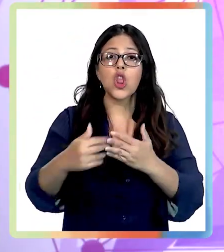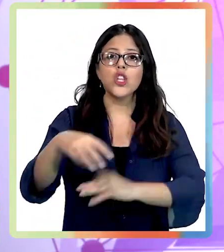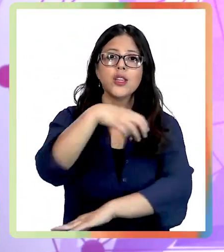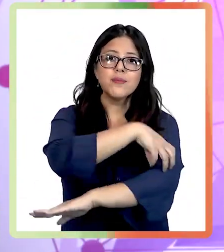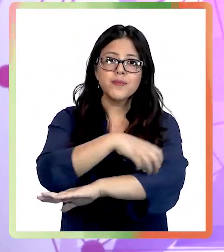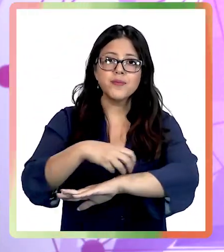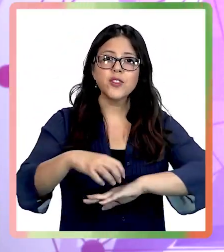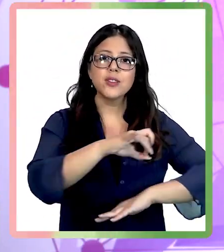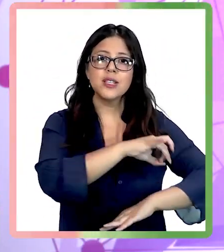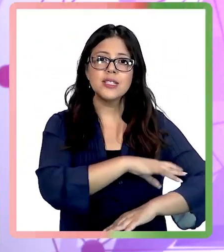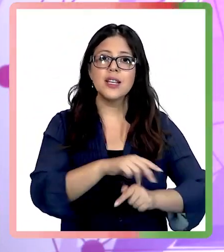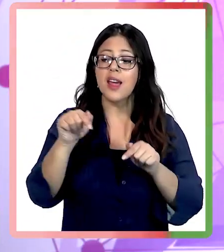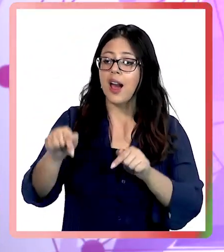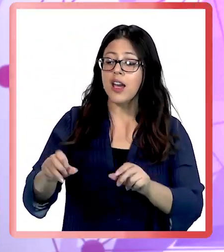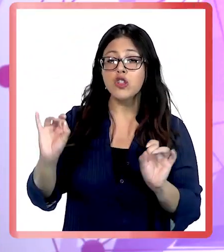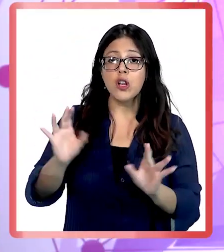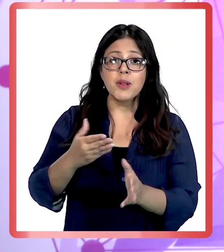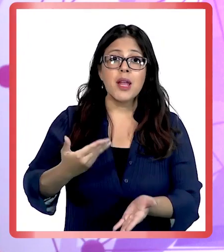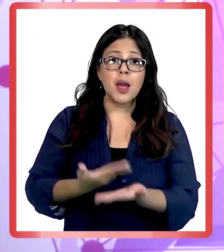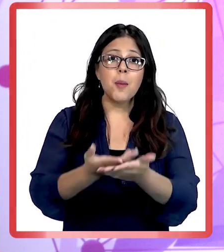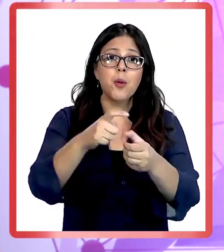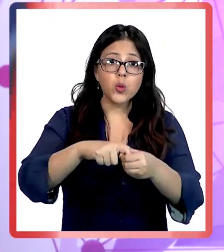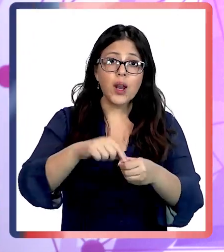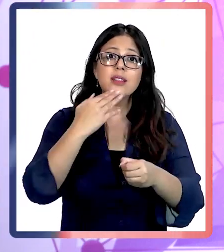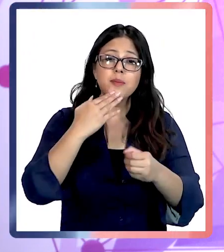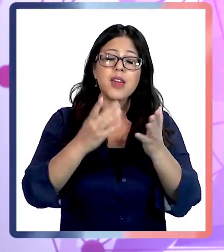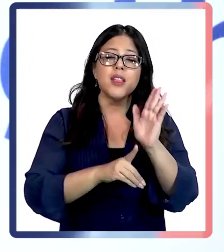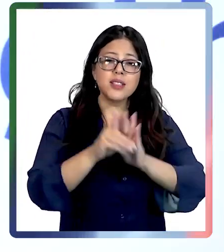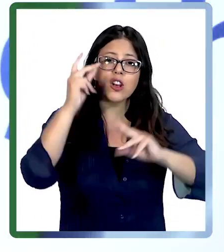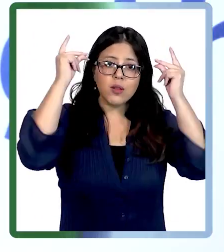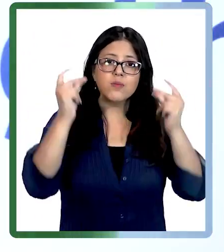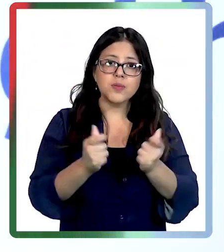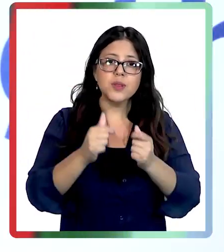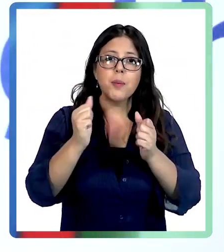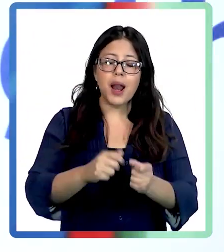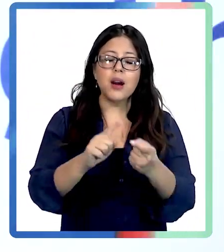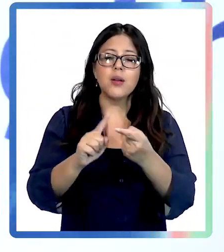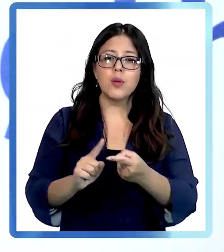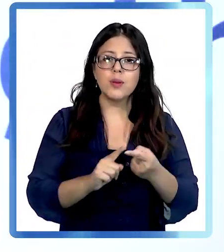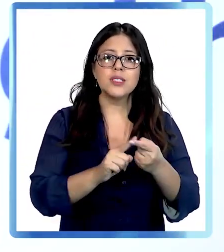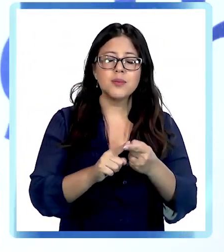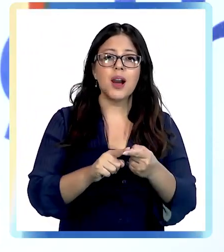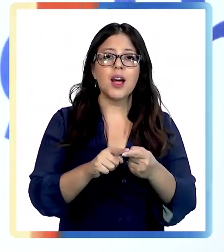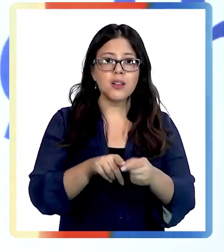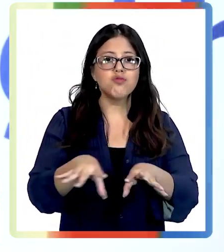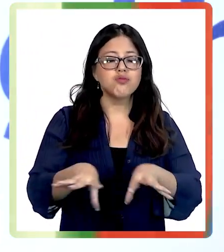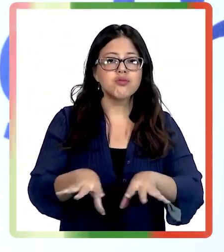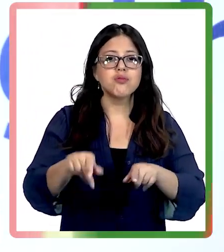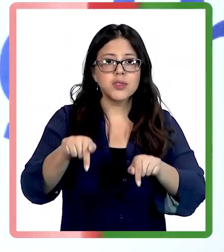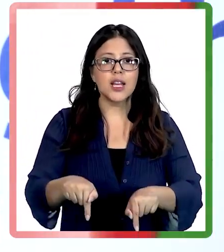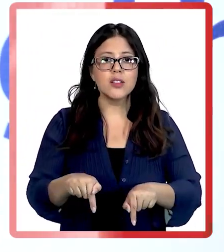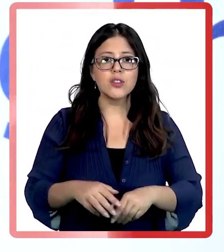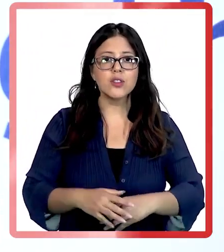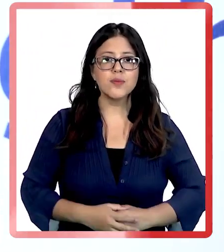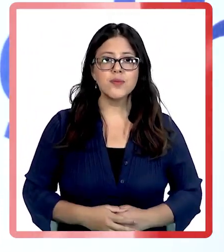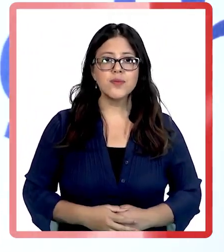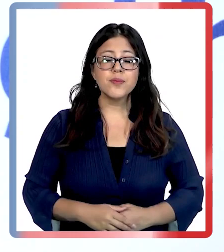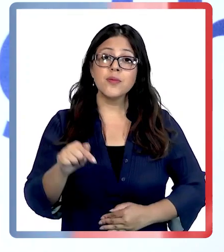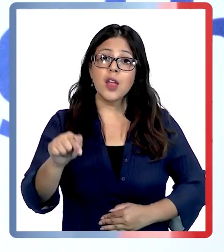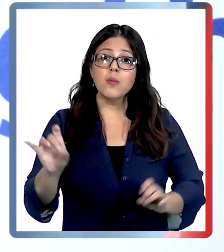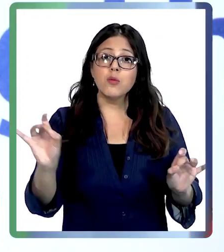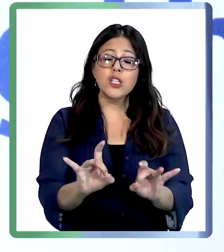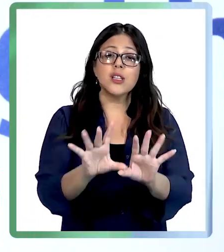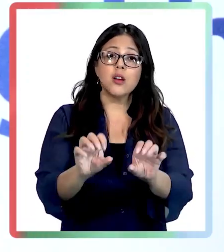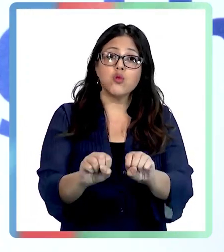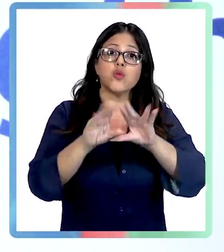desarrollar las competencias también para que uno pueda participar activamente toda esta puede que se sorprendan pueden que si sean capaces que no duden de sí mismo y que